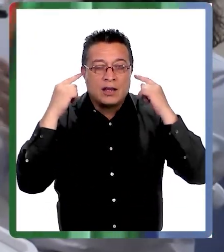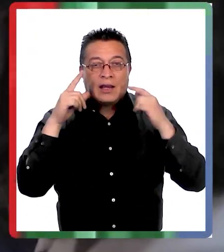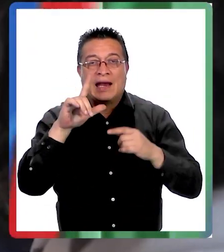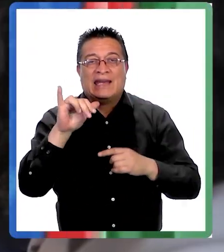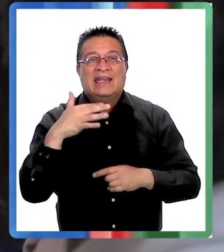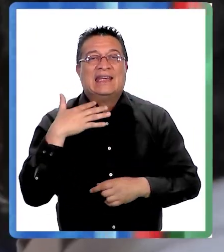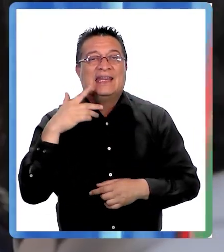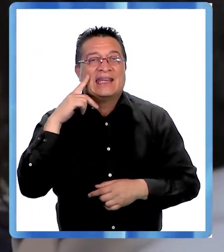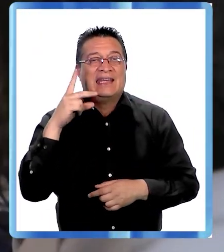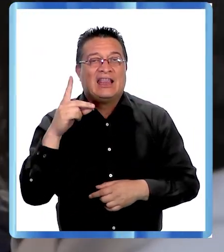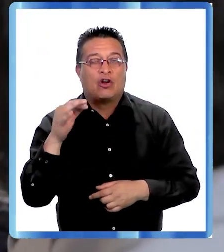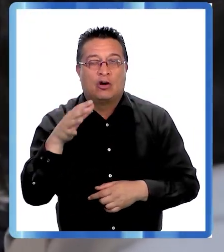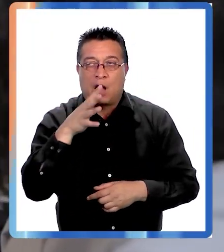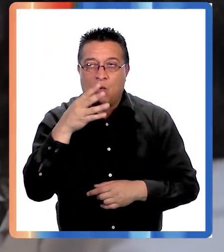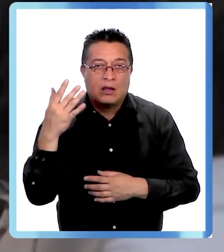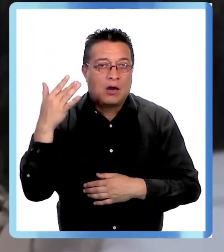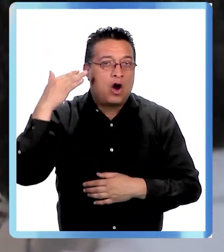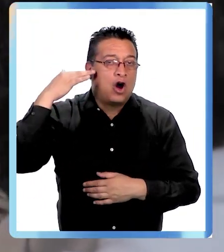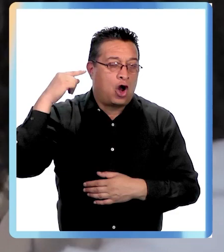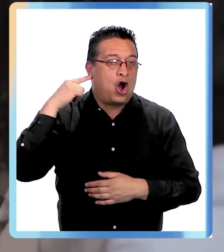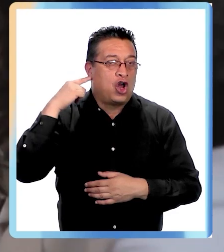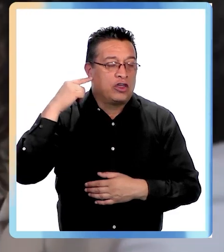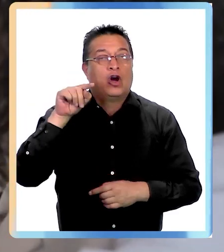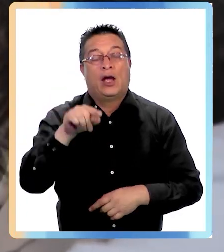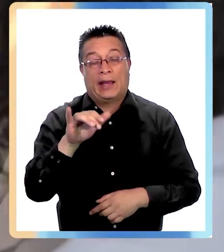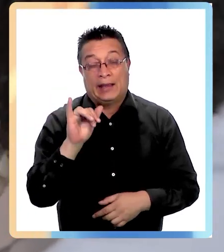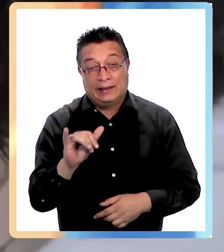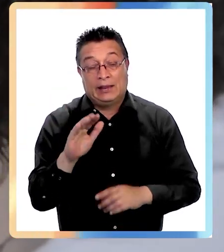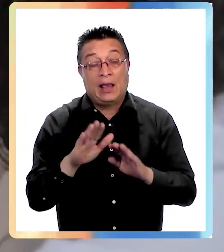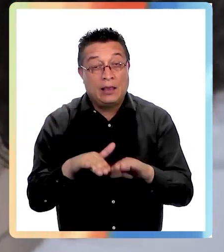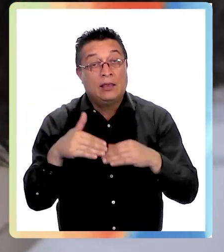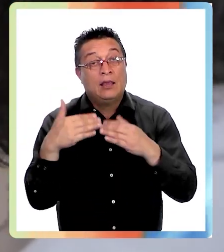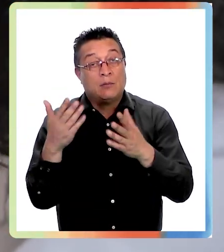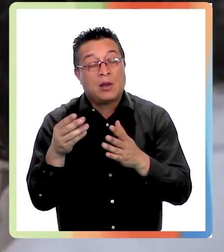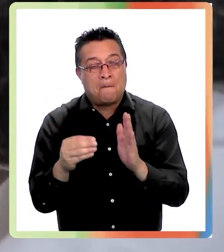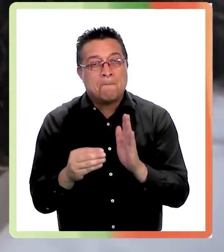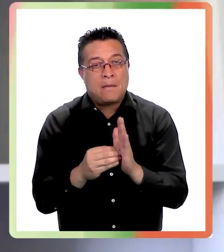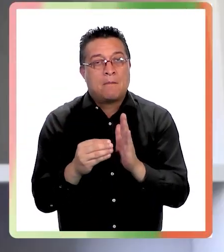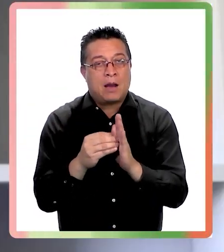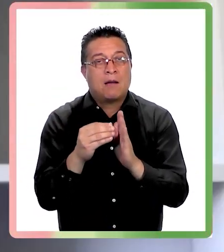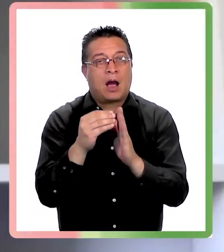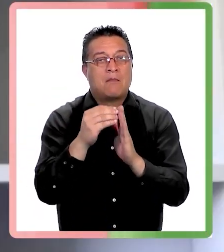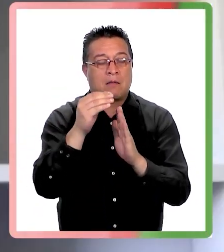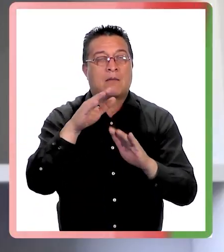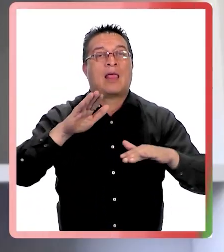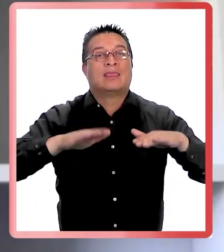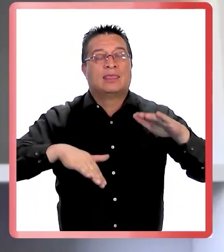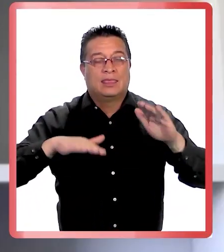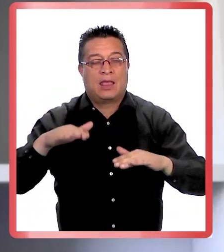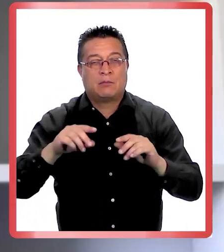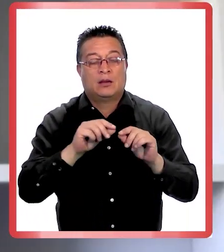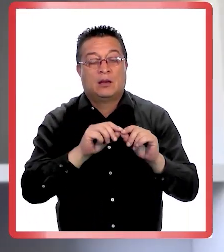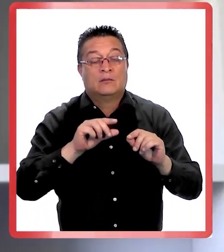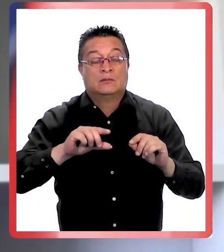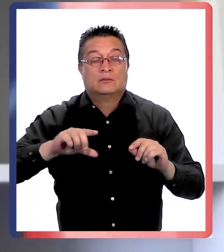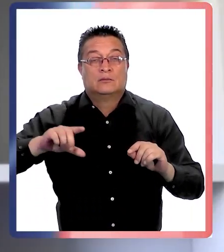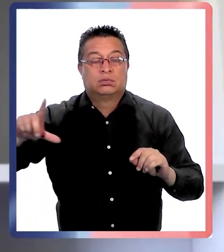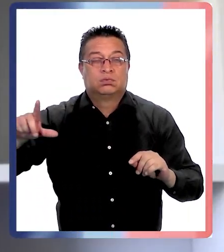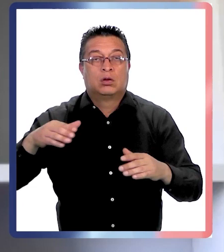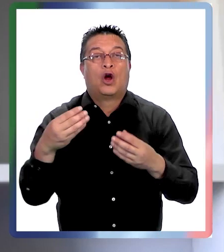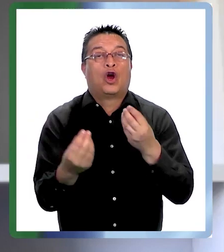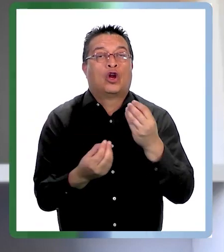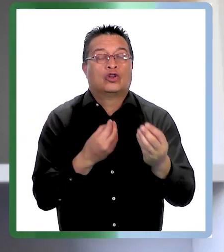oídos, entre otras. Eh, Después cada vez va aumentando según cómo vaya